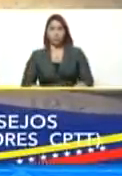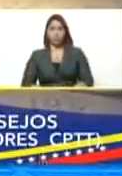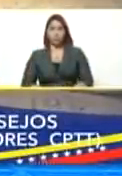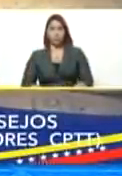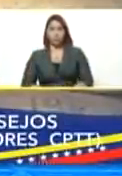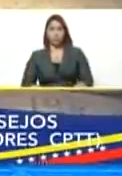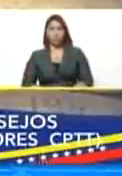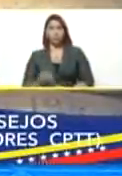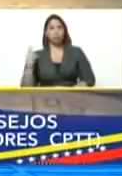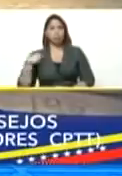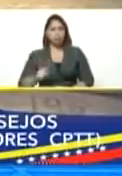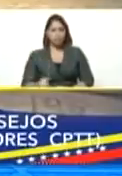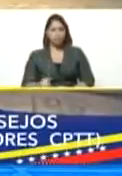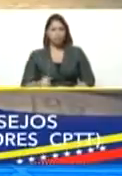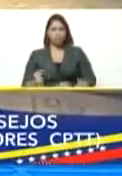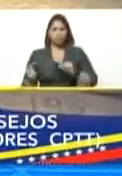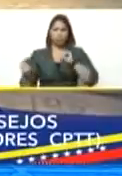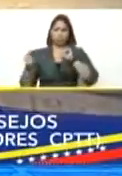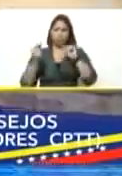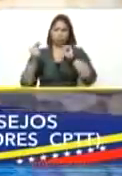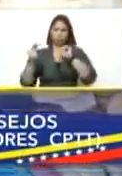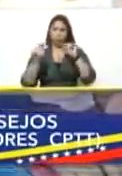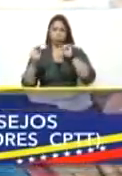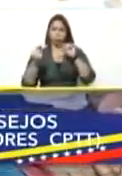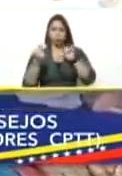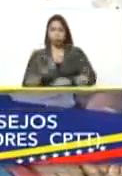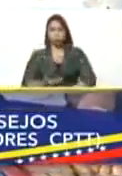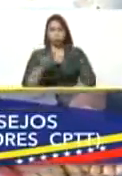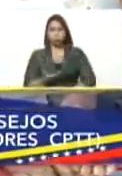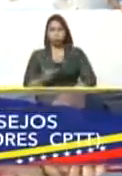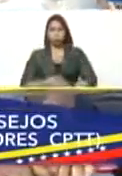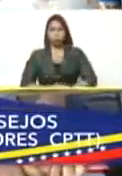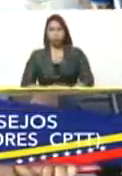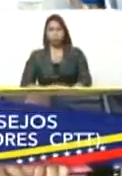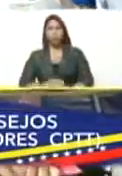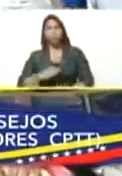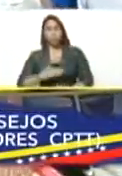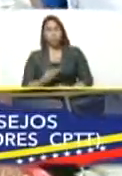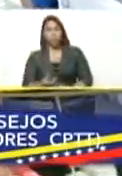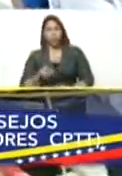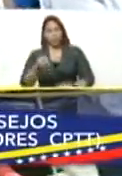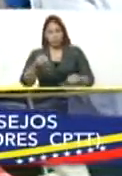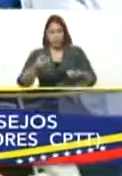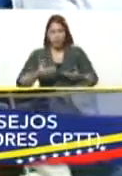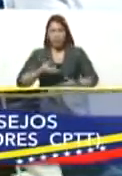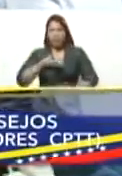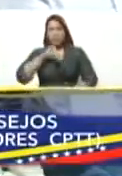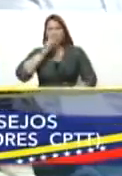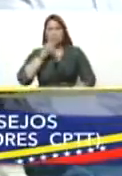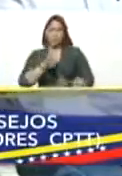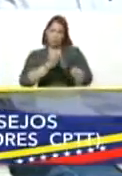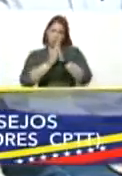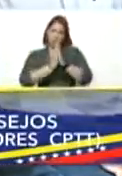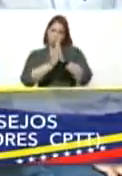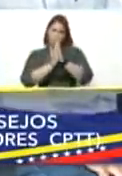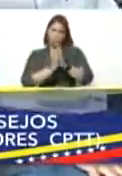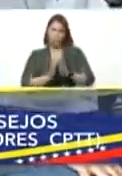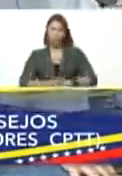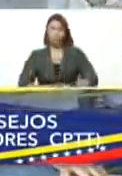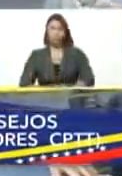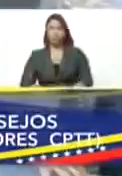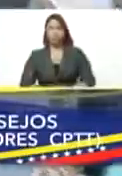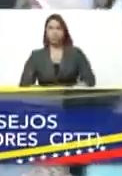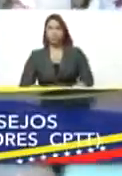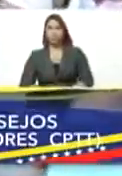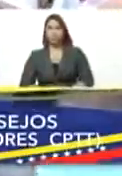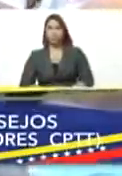Han tenido una sesión importante. Si me pudieran traer un cafecito recién colado, se lo agradecería.